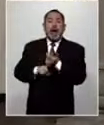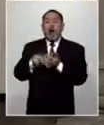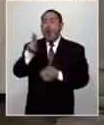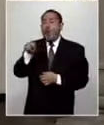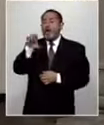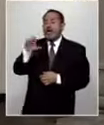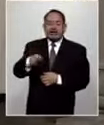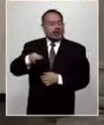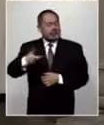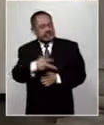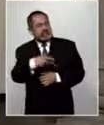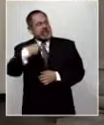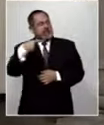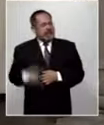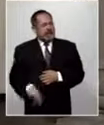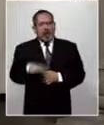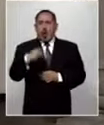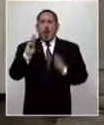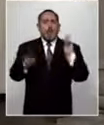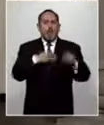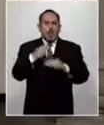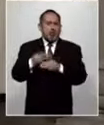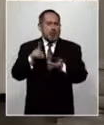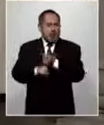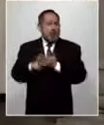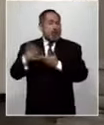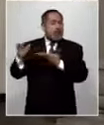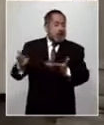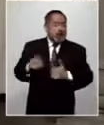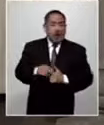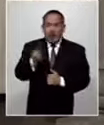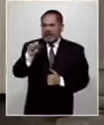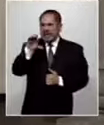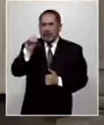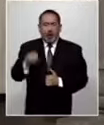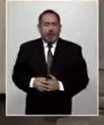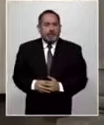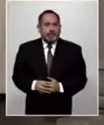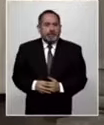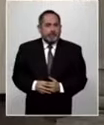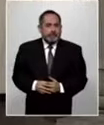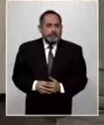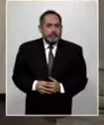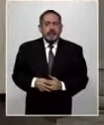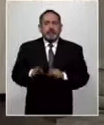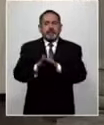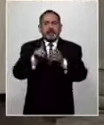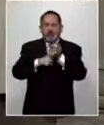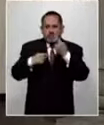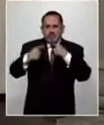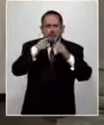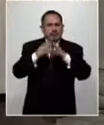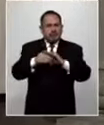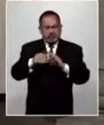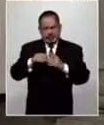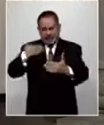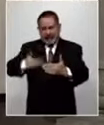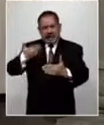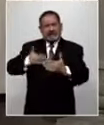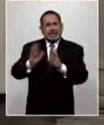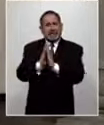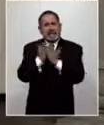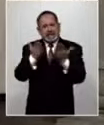de las Naciones Unidas para la Educación, la Ciencia y la Cultura. A través de estos expedientes podemos leer la historia del